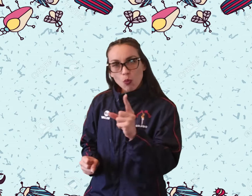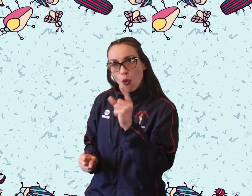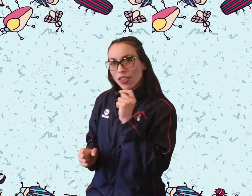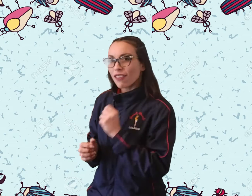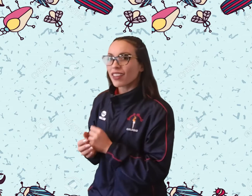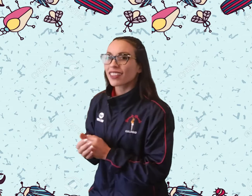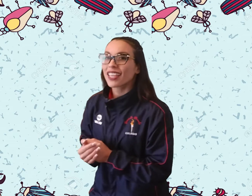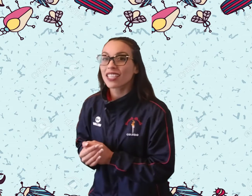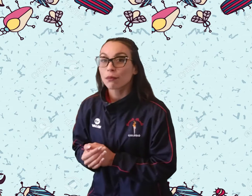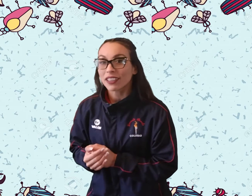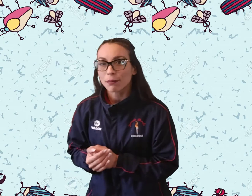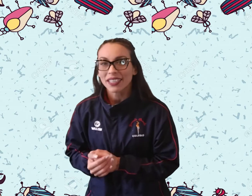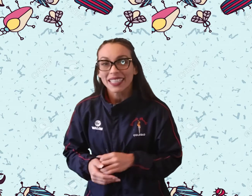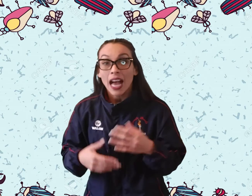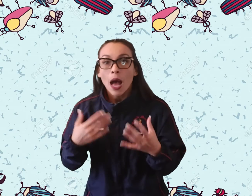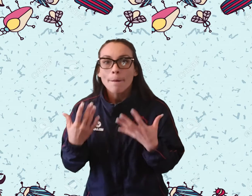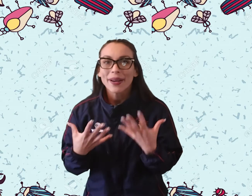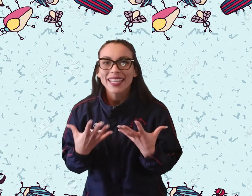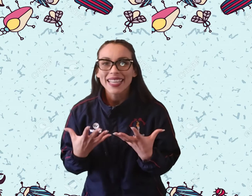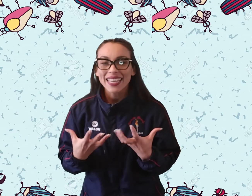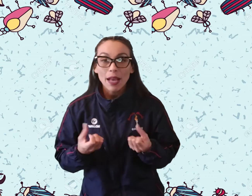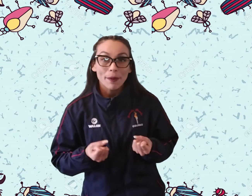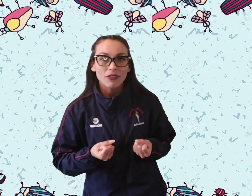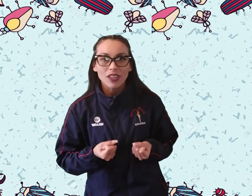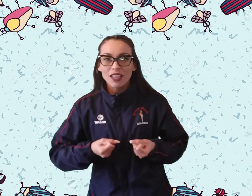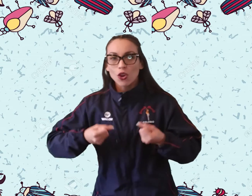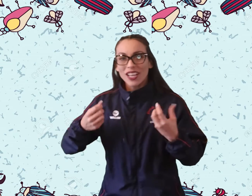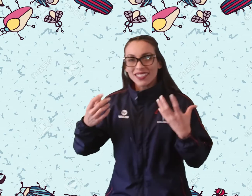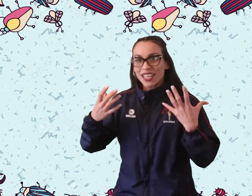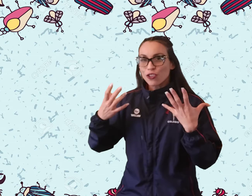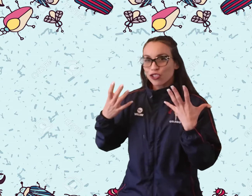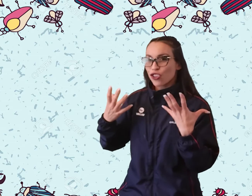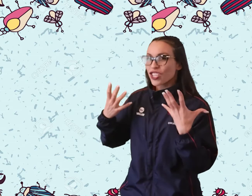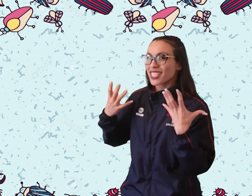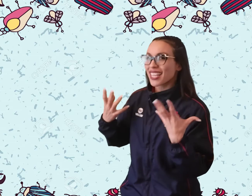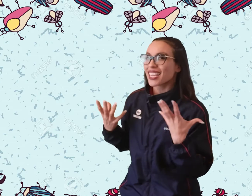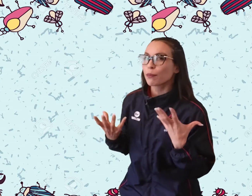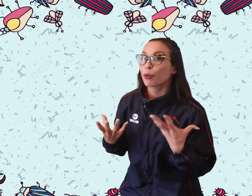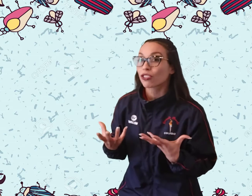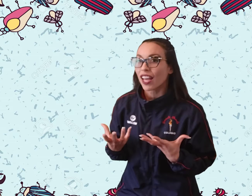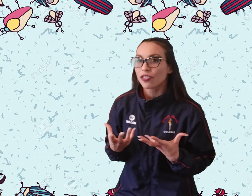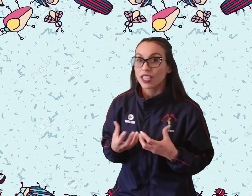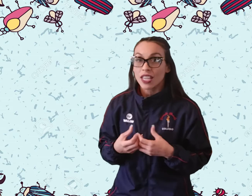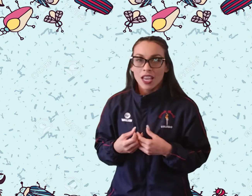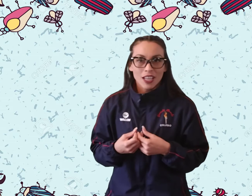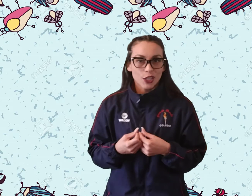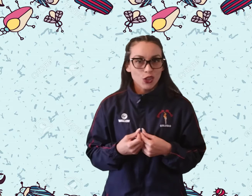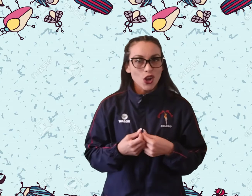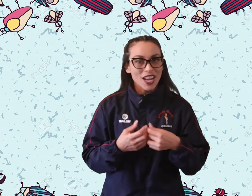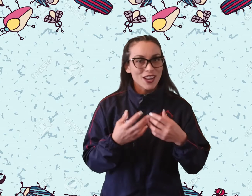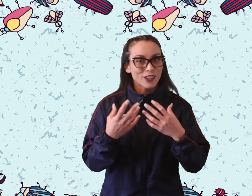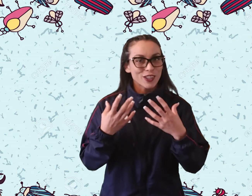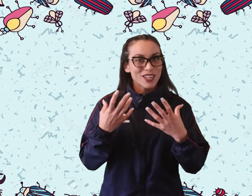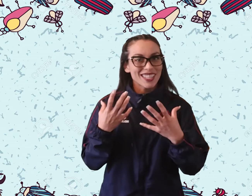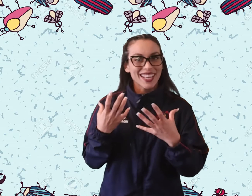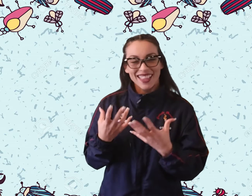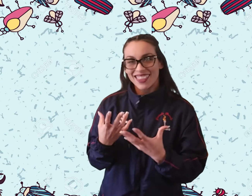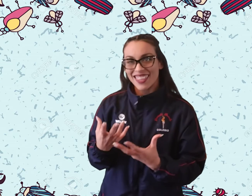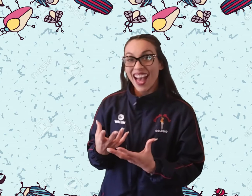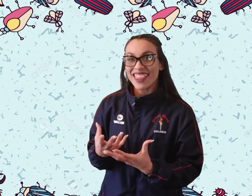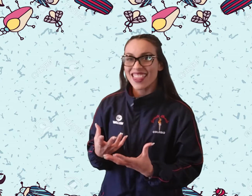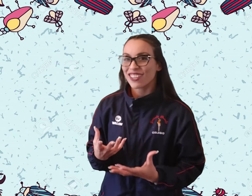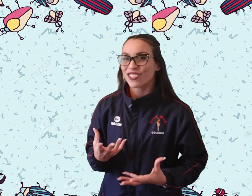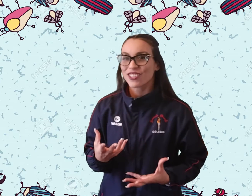actividades muy divertidas en matemática para seguir aprendiendo estas nociones tan importantes que son las nociones